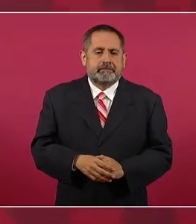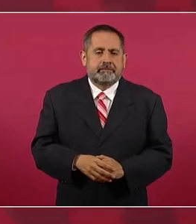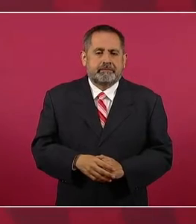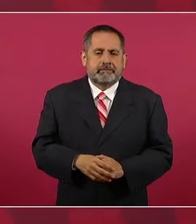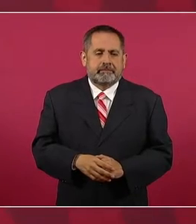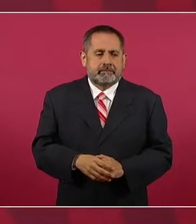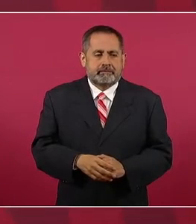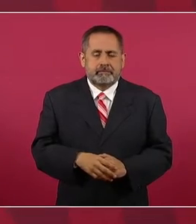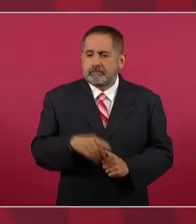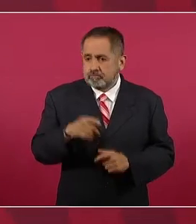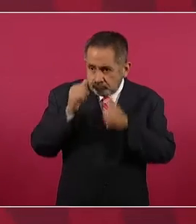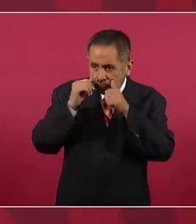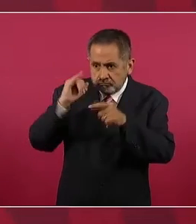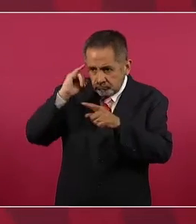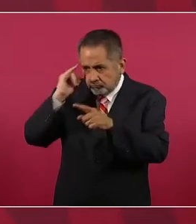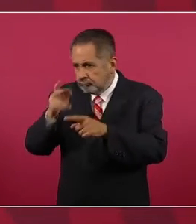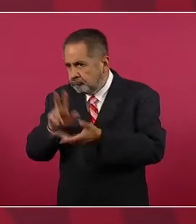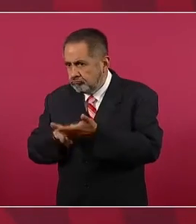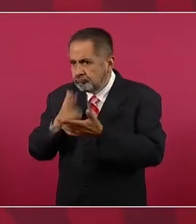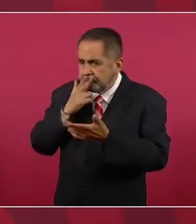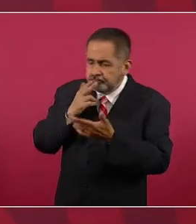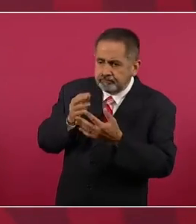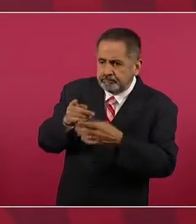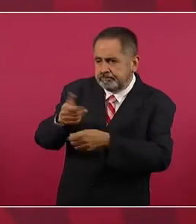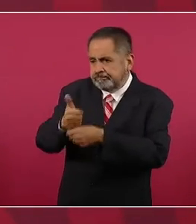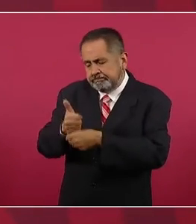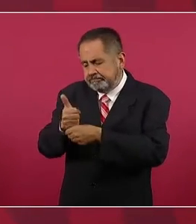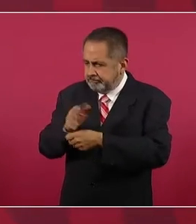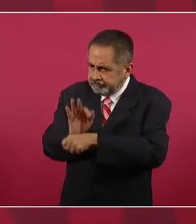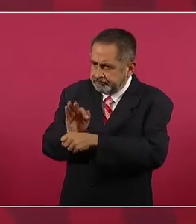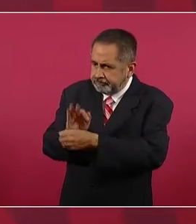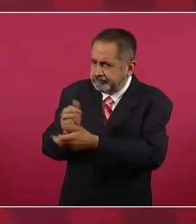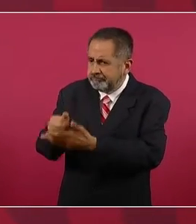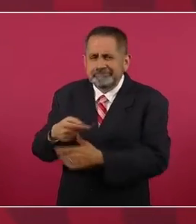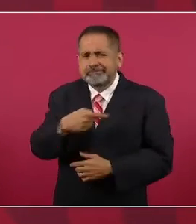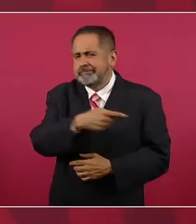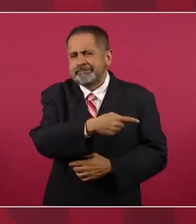Su vida, su sufrimiento,